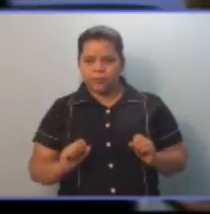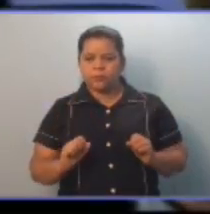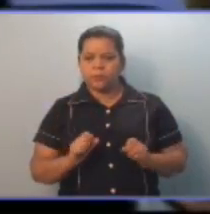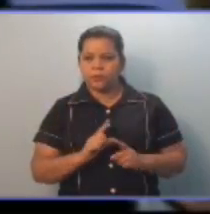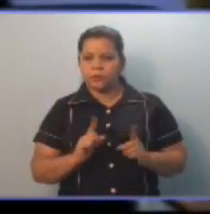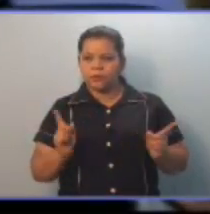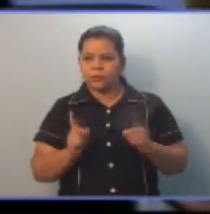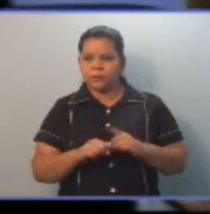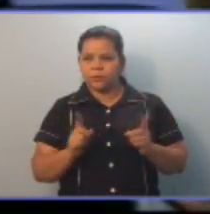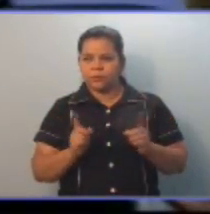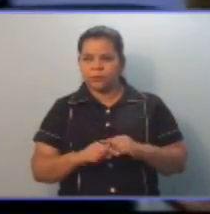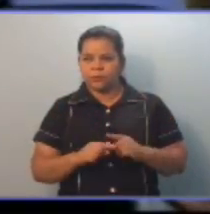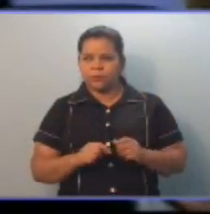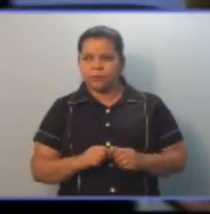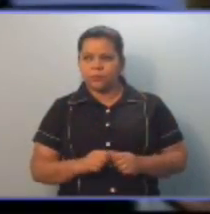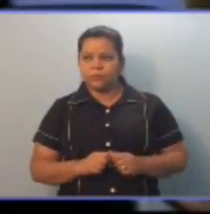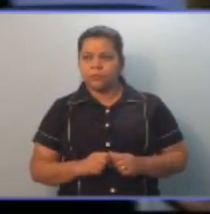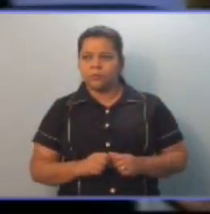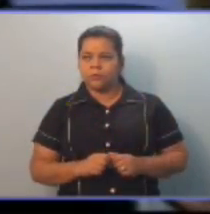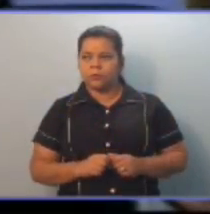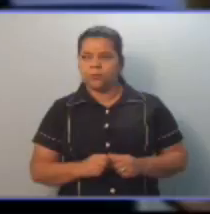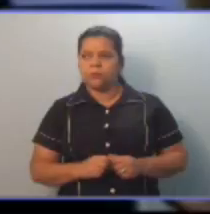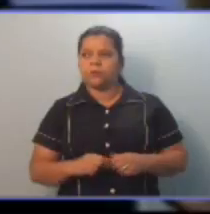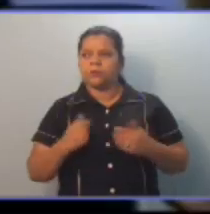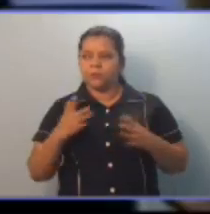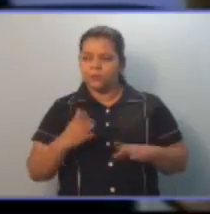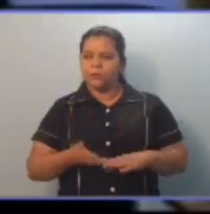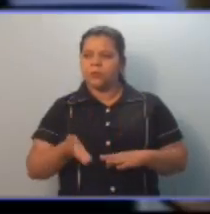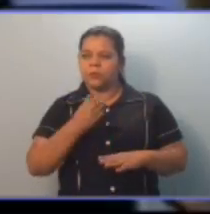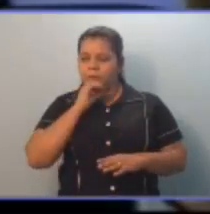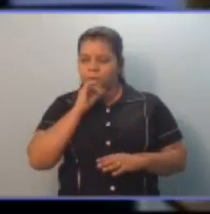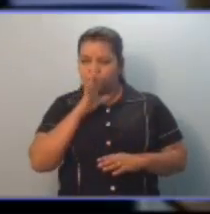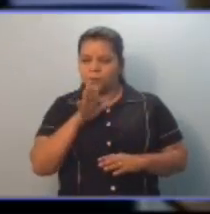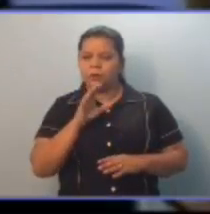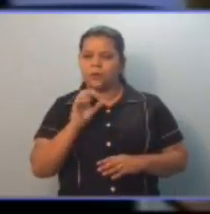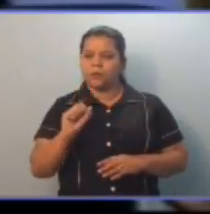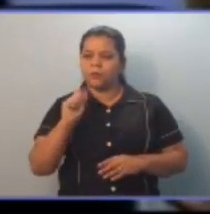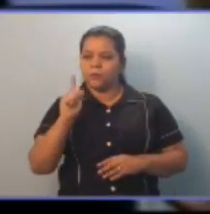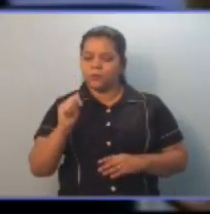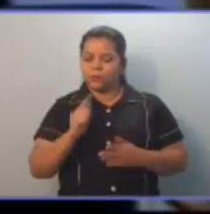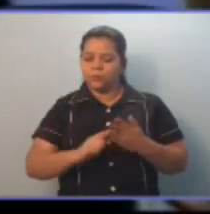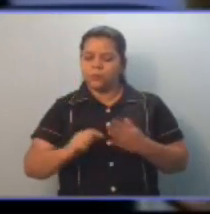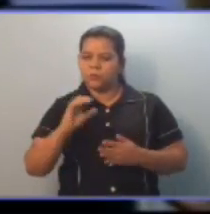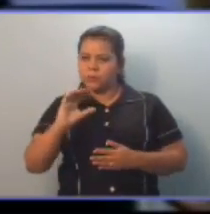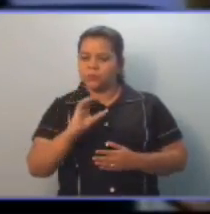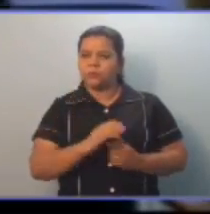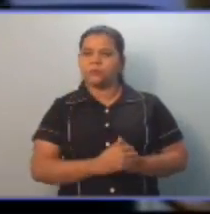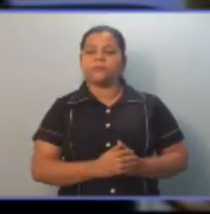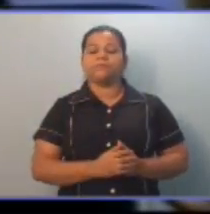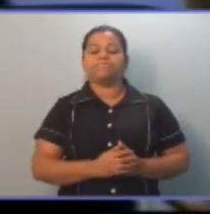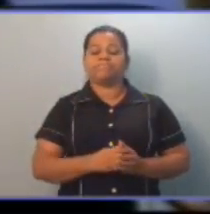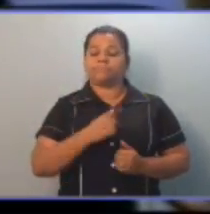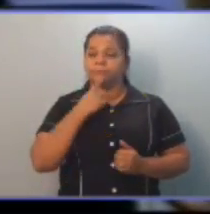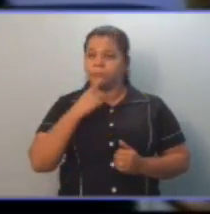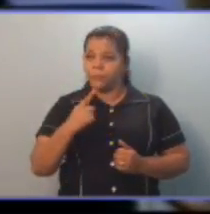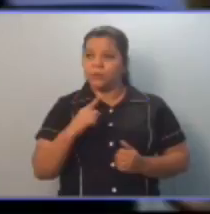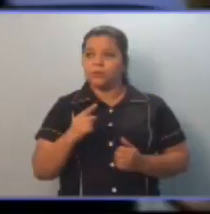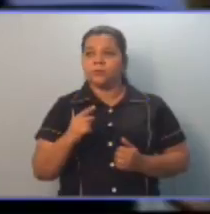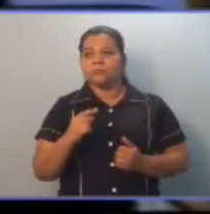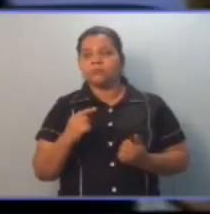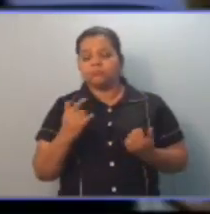modificada por consulta popular. Eso lo dijo la Sala de lo Constitucional y es un